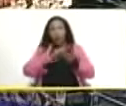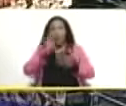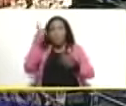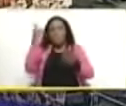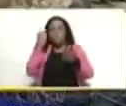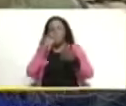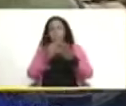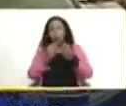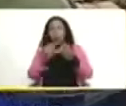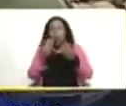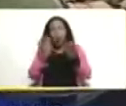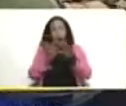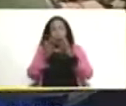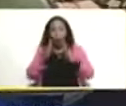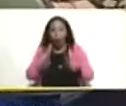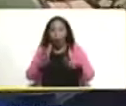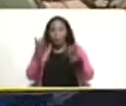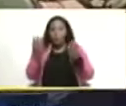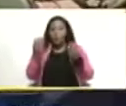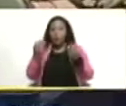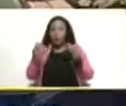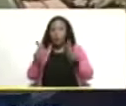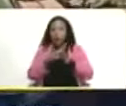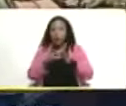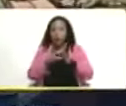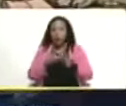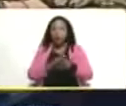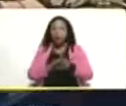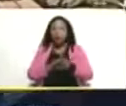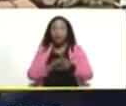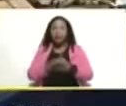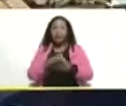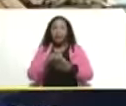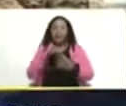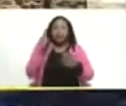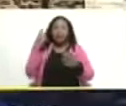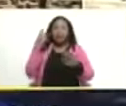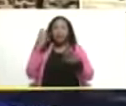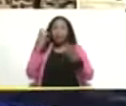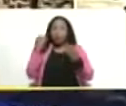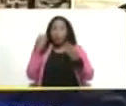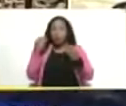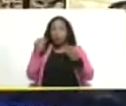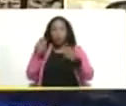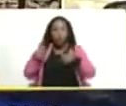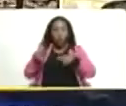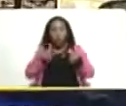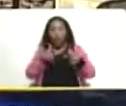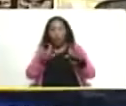miles de escuelas, miles de liceos, cientos de puestos de salud.